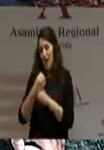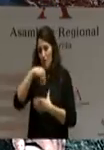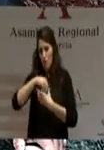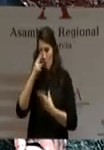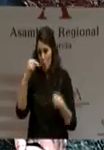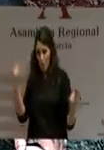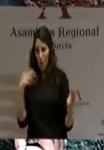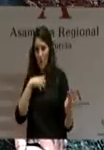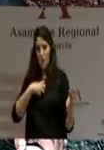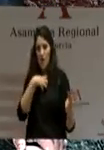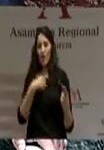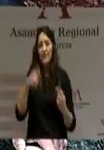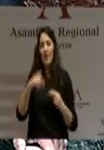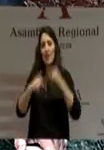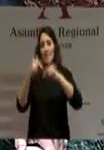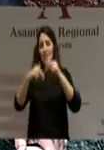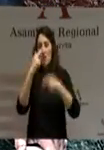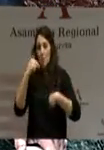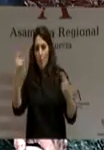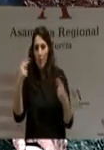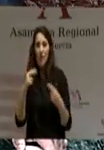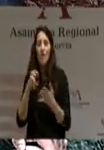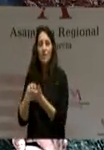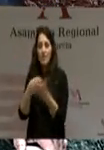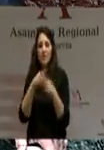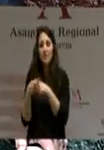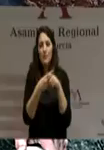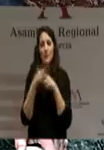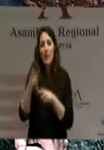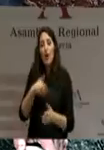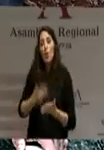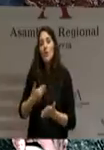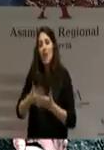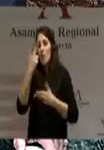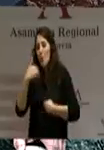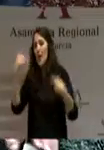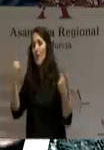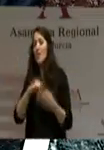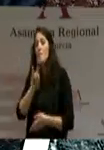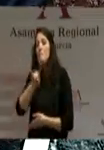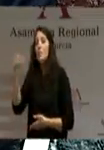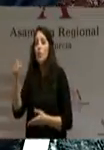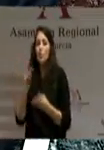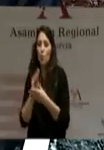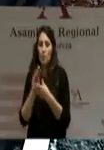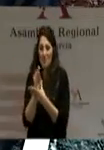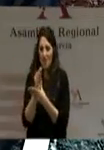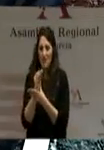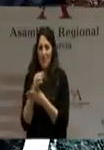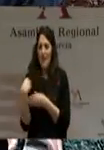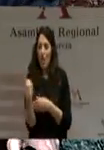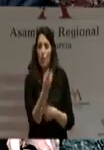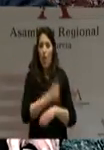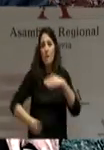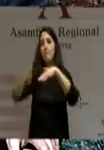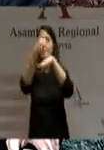rehabilitación energética de edificios públicos regionales, racionalización, justificación y publicación del plus de productividad que perciben los altos